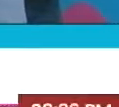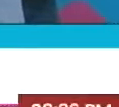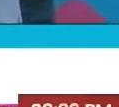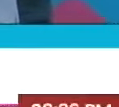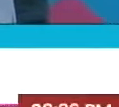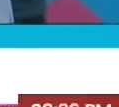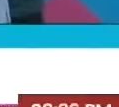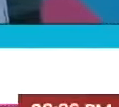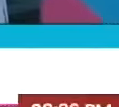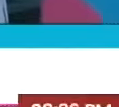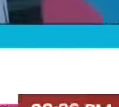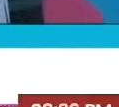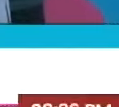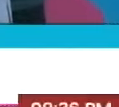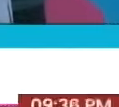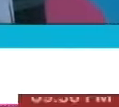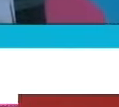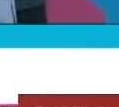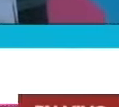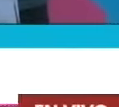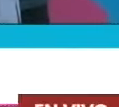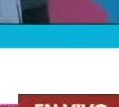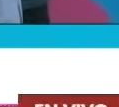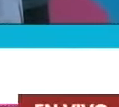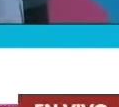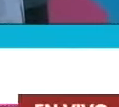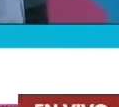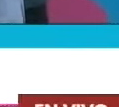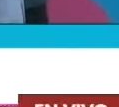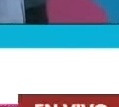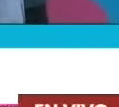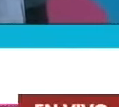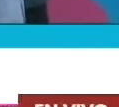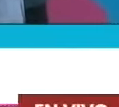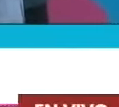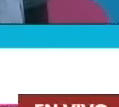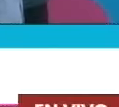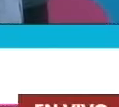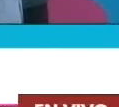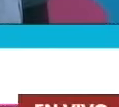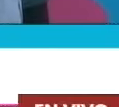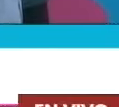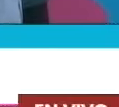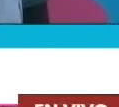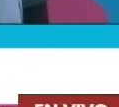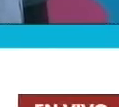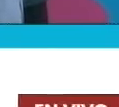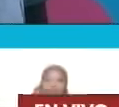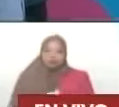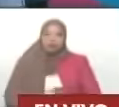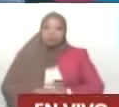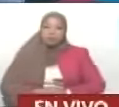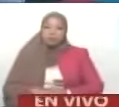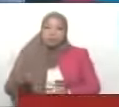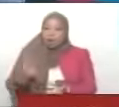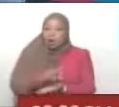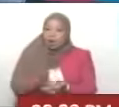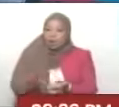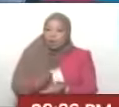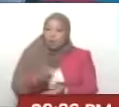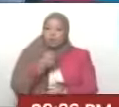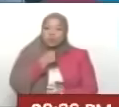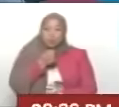Ah, tiene mucho futuro, ¿viste? Tiene una voz afinadita, buen compás, buen